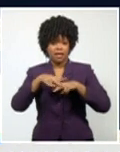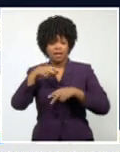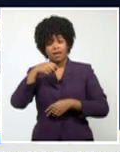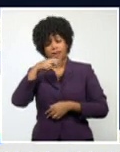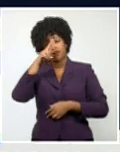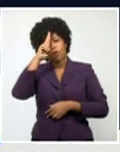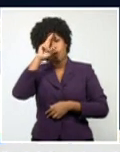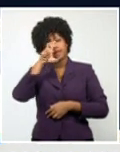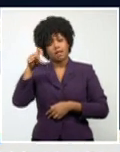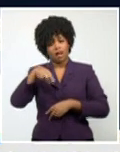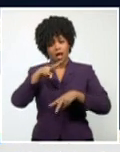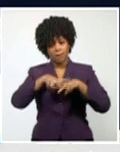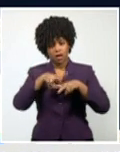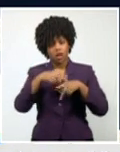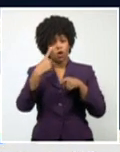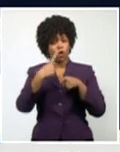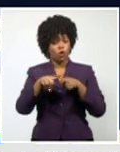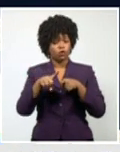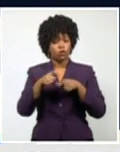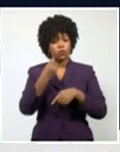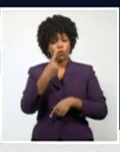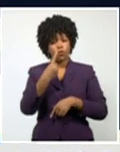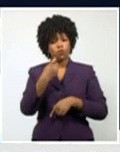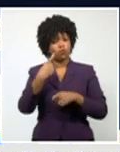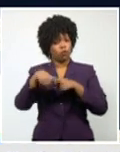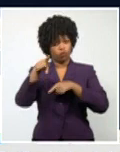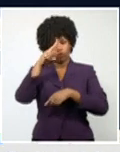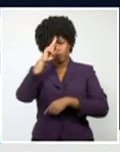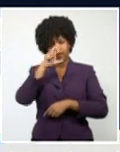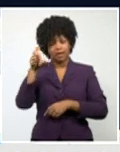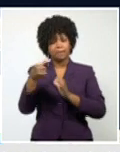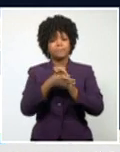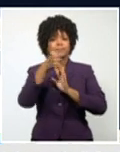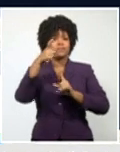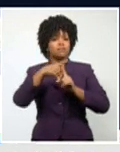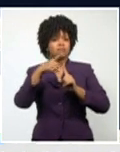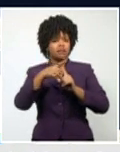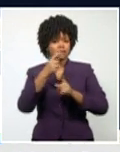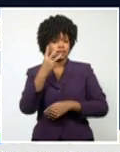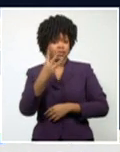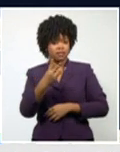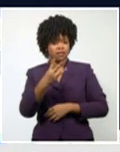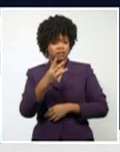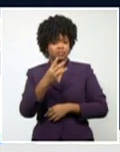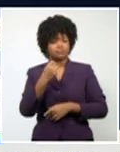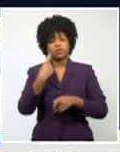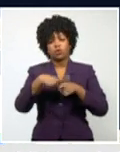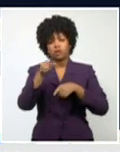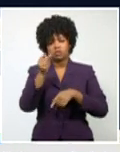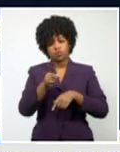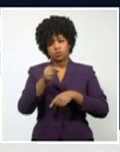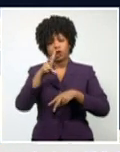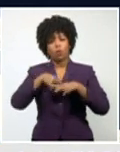Díaz Soto, 3 de Matanzas en el Hospital Mario Muñoz y 1 de Holguín en el Hospital Fermín Valdés